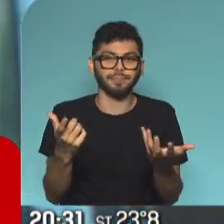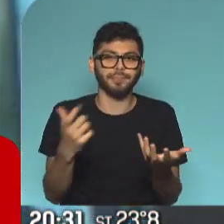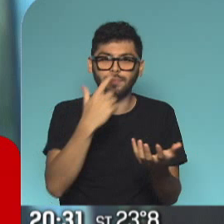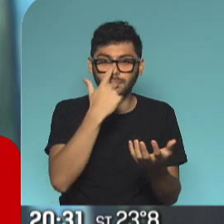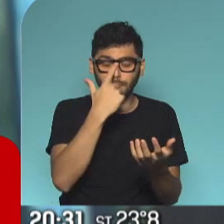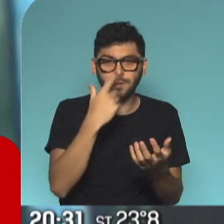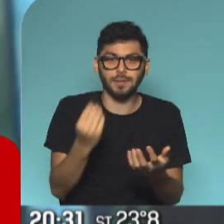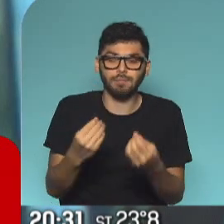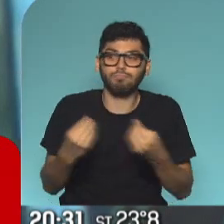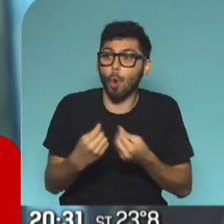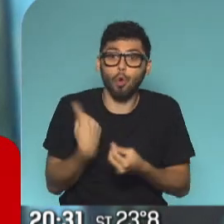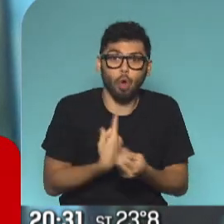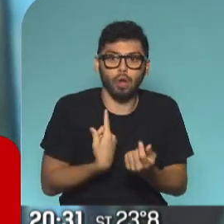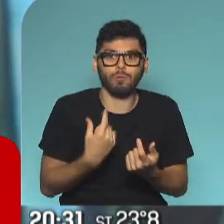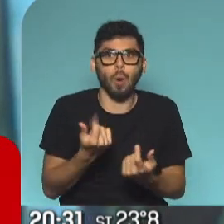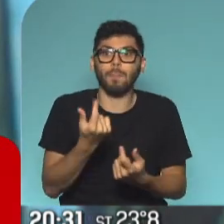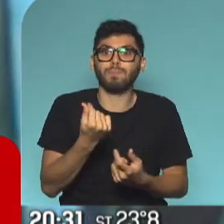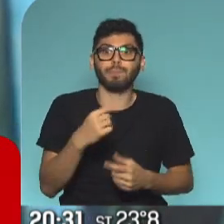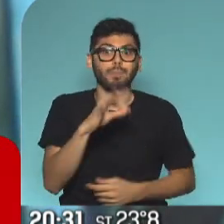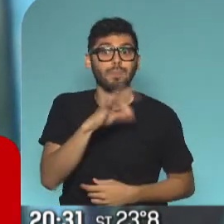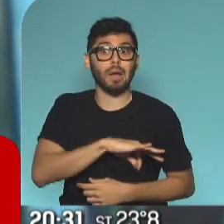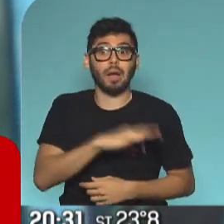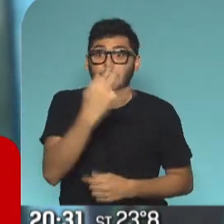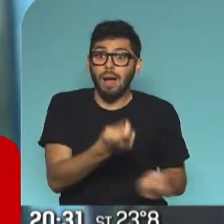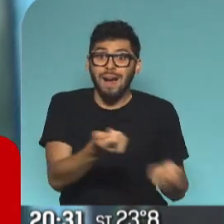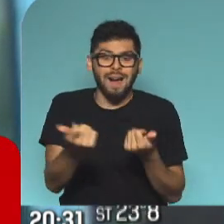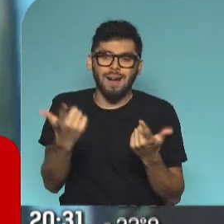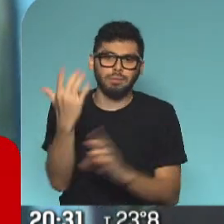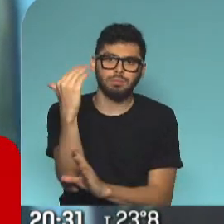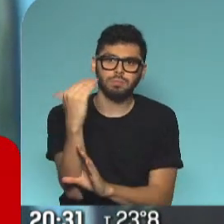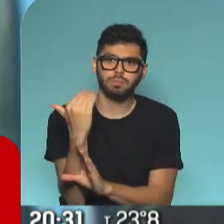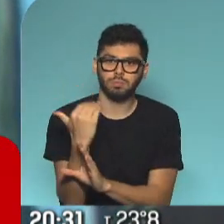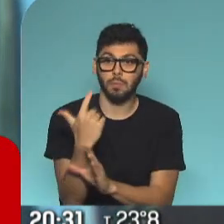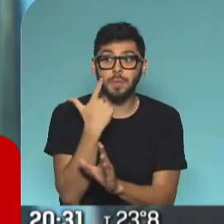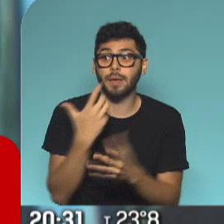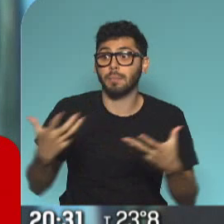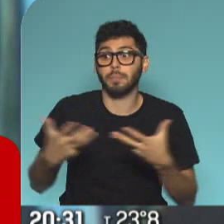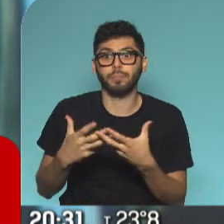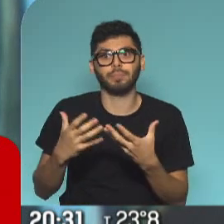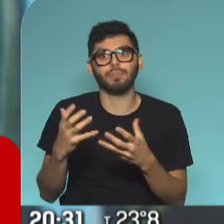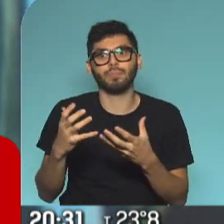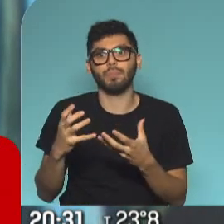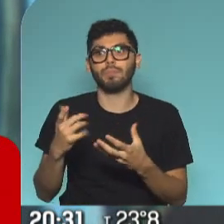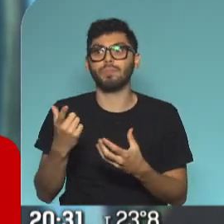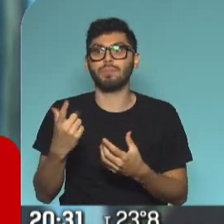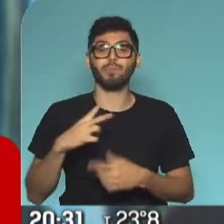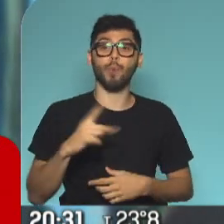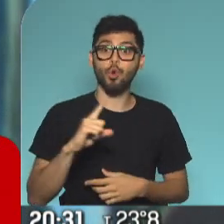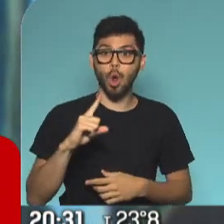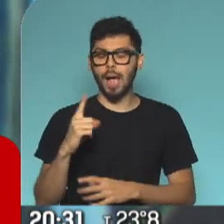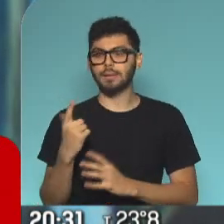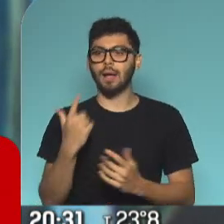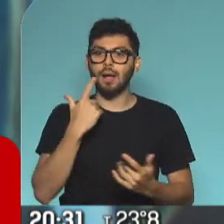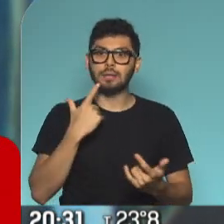se nos perdió a muchos, ¿no? Sí. Entonces, imagínate, dentro del sector más vulnerable, que vive de changas, que vive de trabajos eventuales,